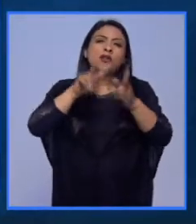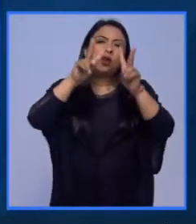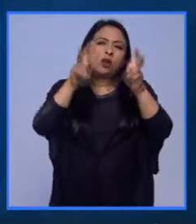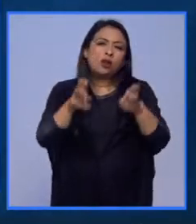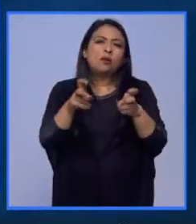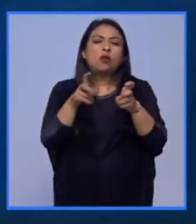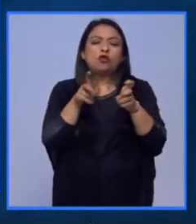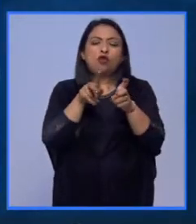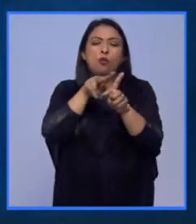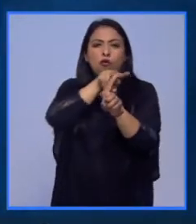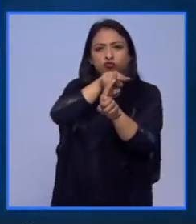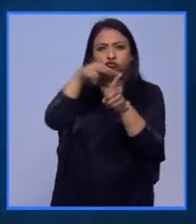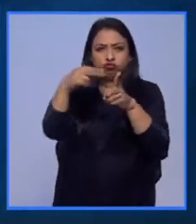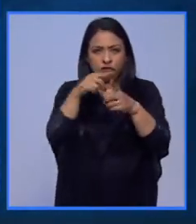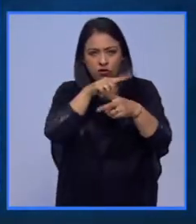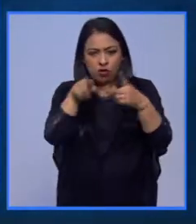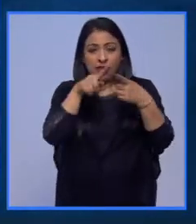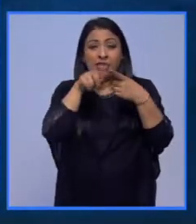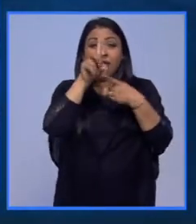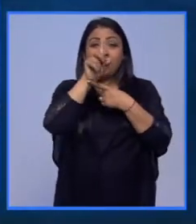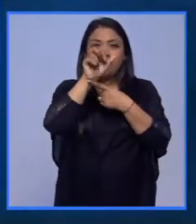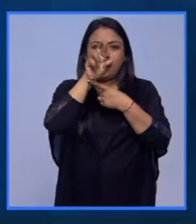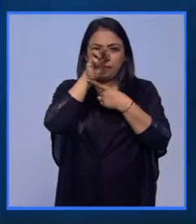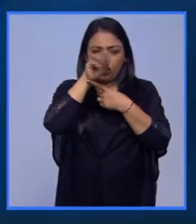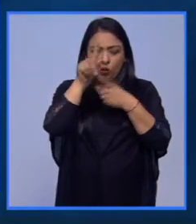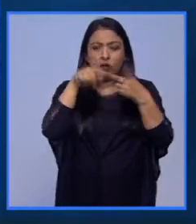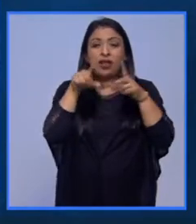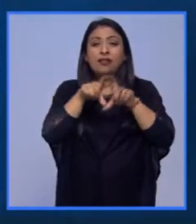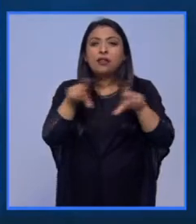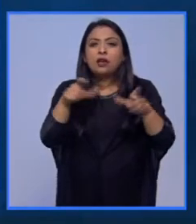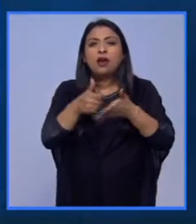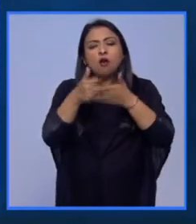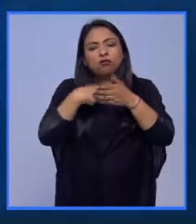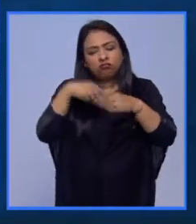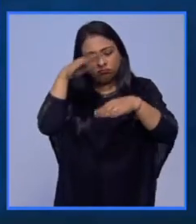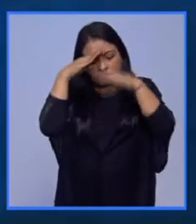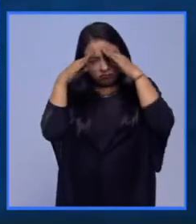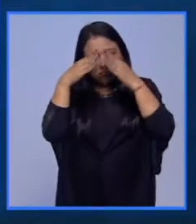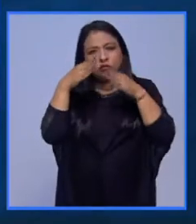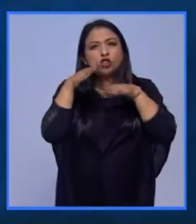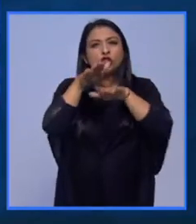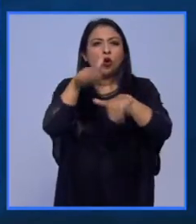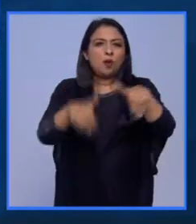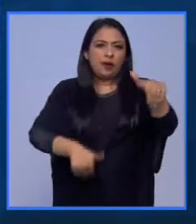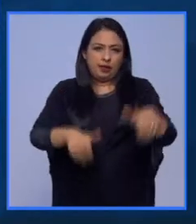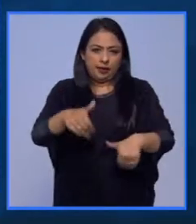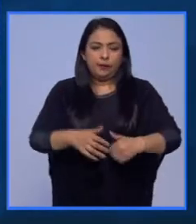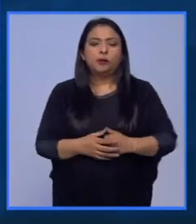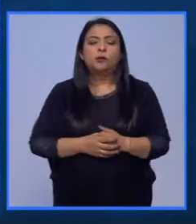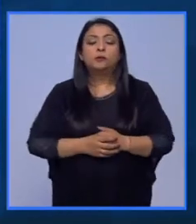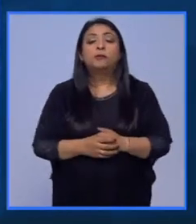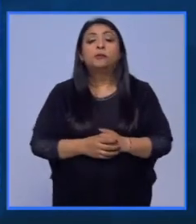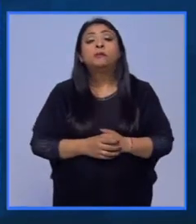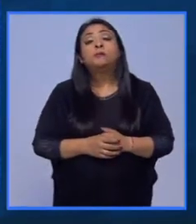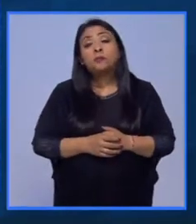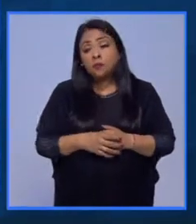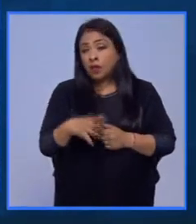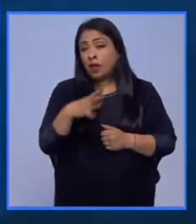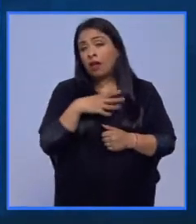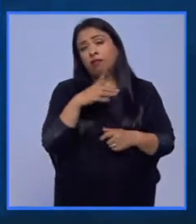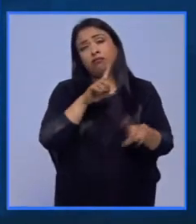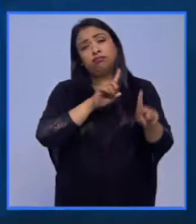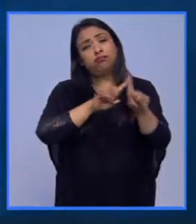dos grandes vertientes, dramaturgia y textos que reflexionan sobre el hecho escénico. Habrá